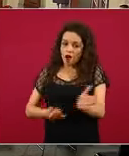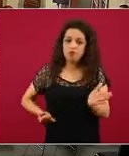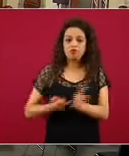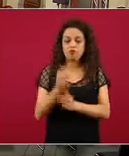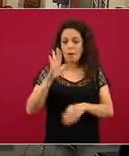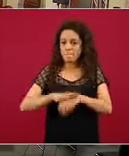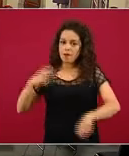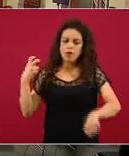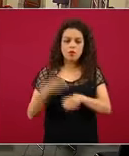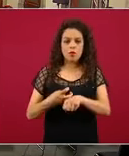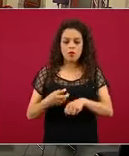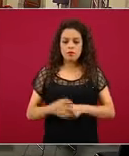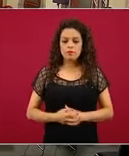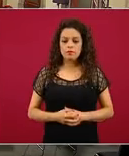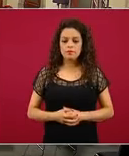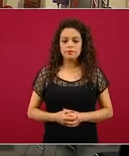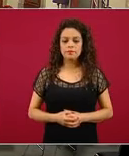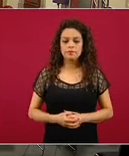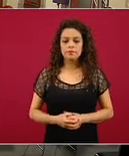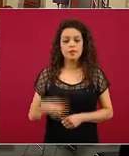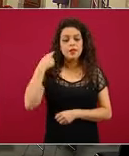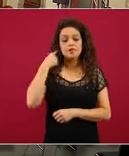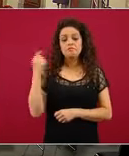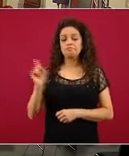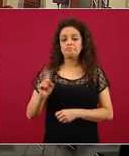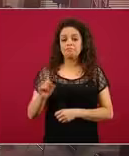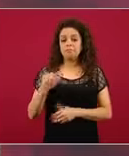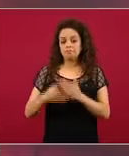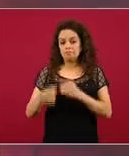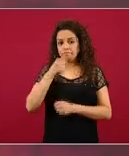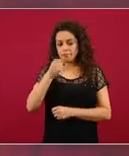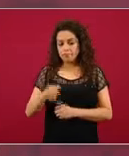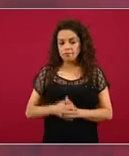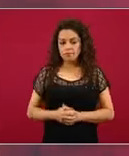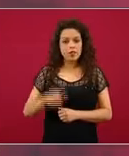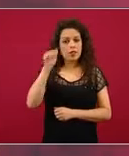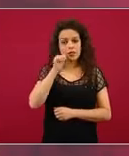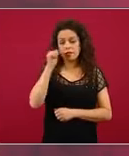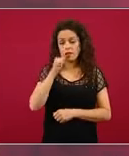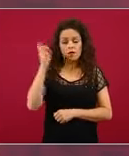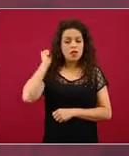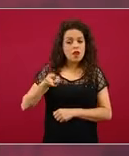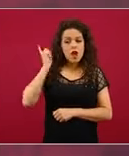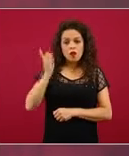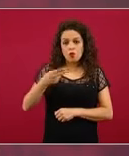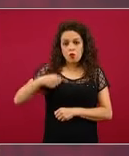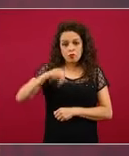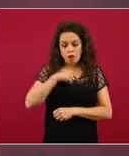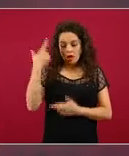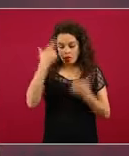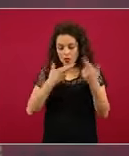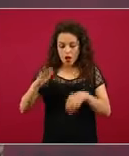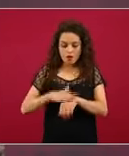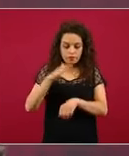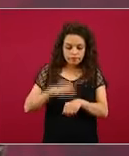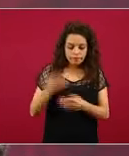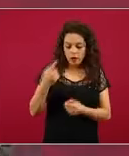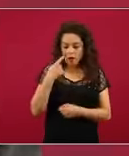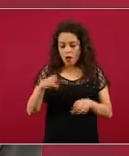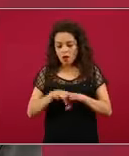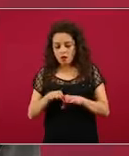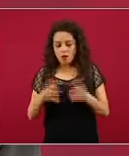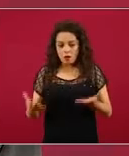todavía un periodo de extensión? ¿Se evaluaría hasta ese momento? En todo momento se evalúa, nosotros evaluamos diariamente el curso de la epidemia y las